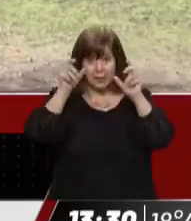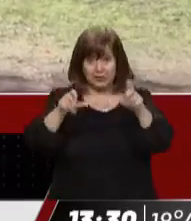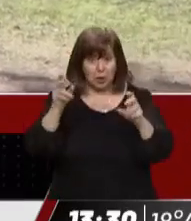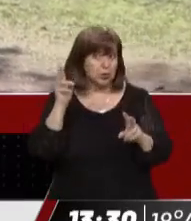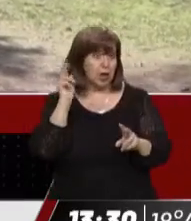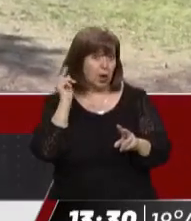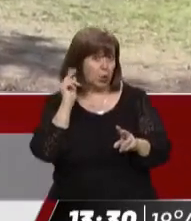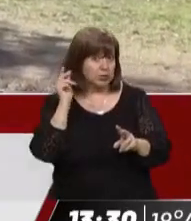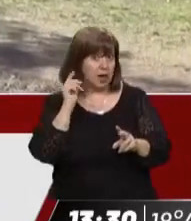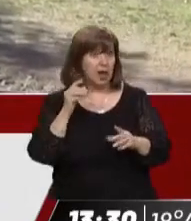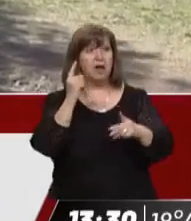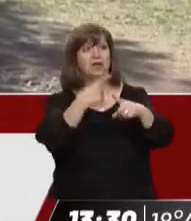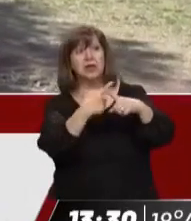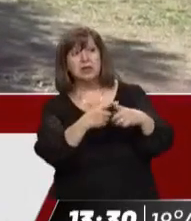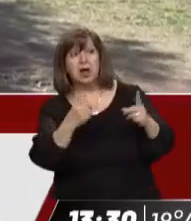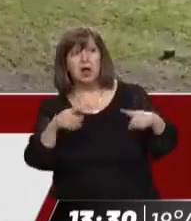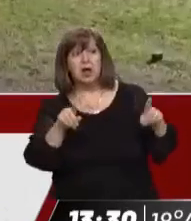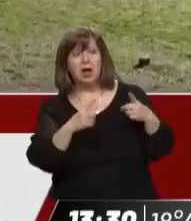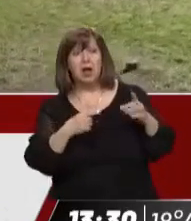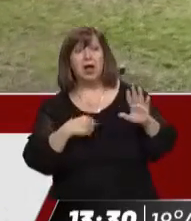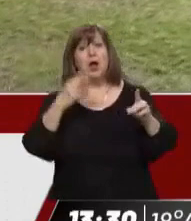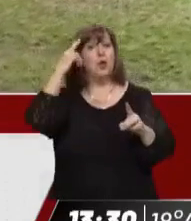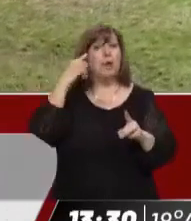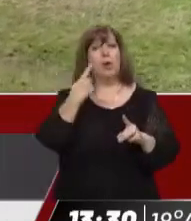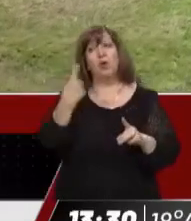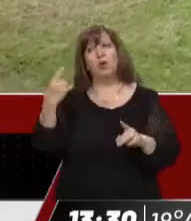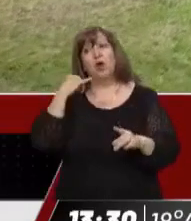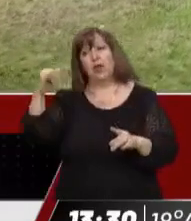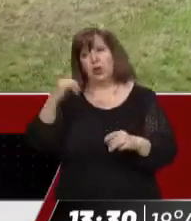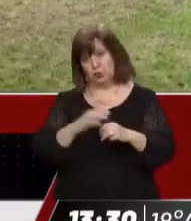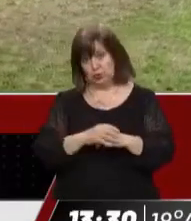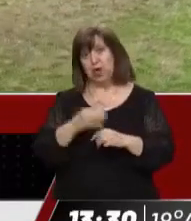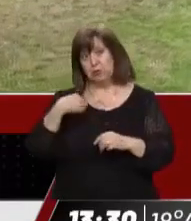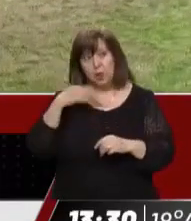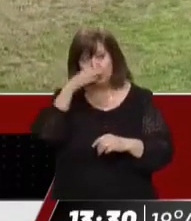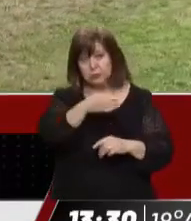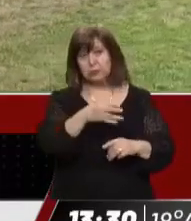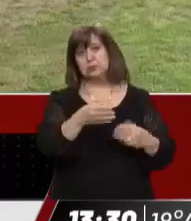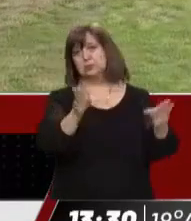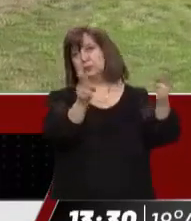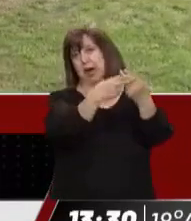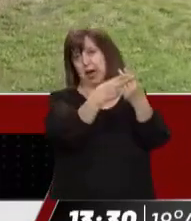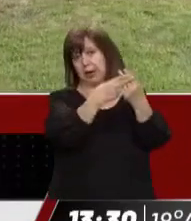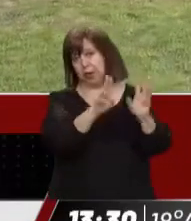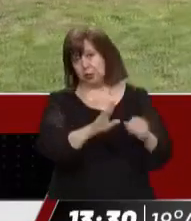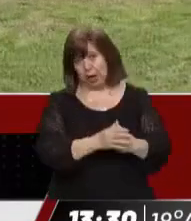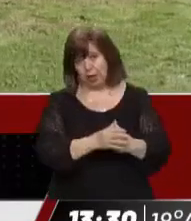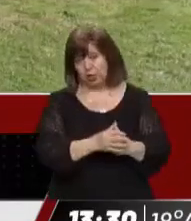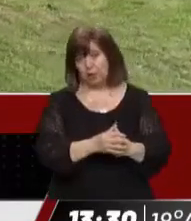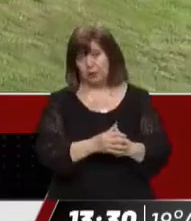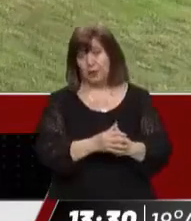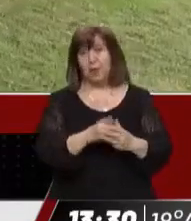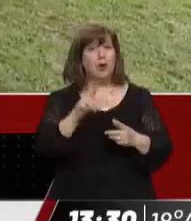conoce alguna fiesta clandestina que no que no a 911 directamente que vamos a acudir junto con los municipios a tratar de